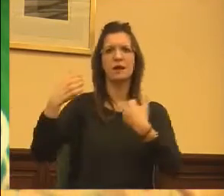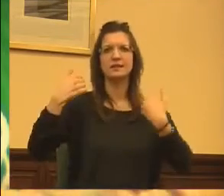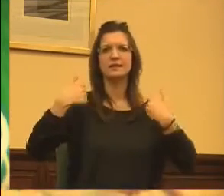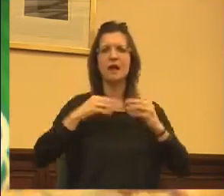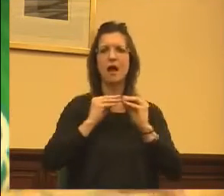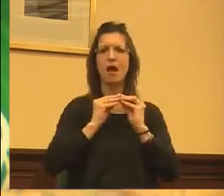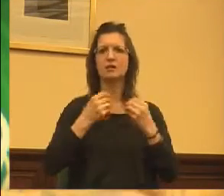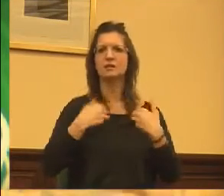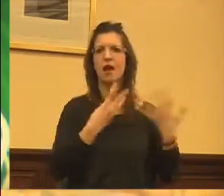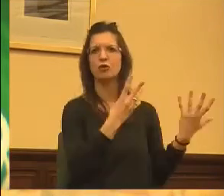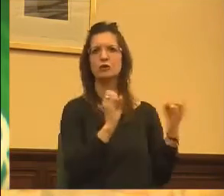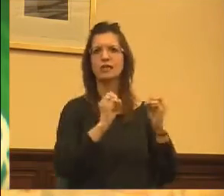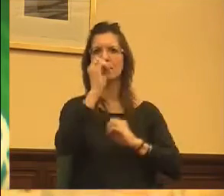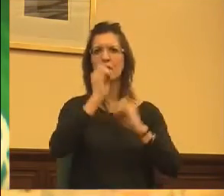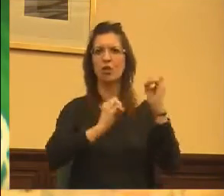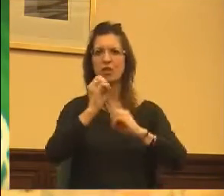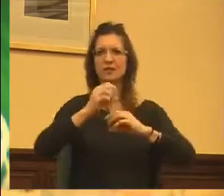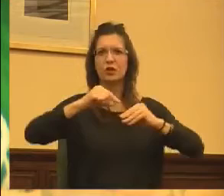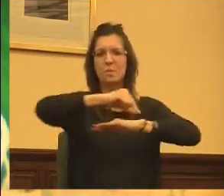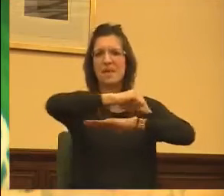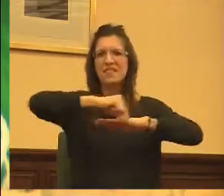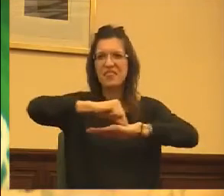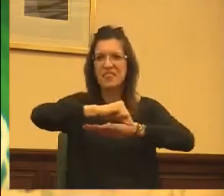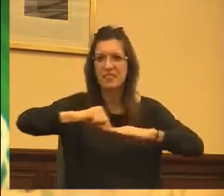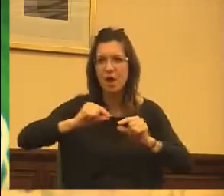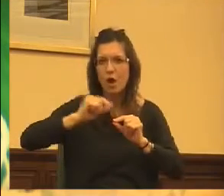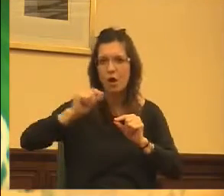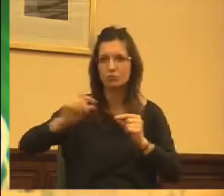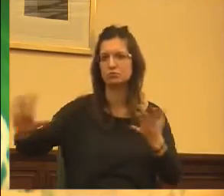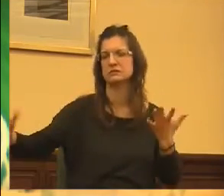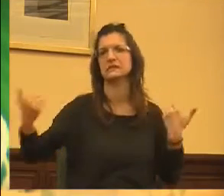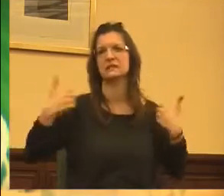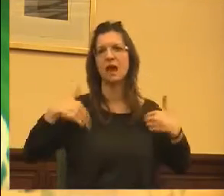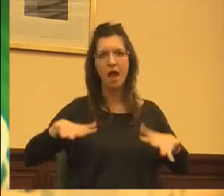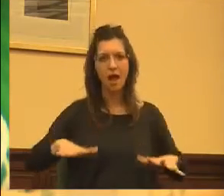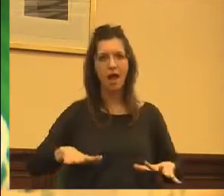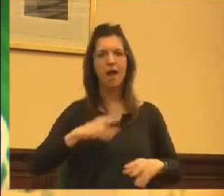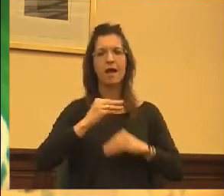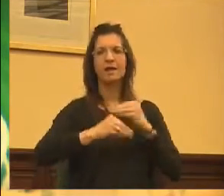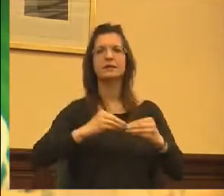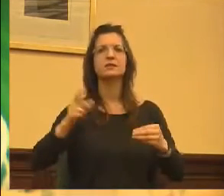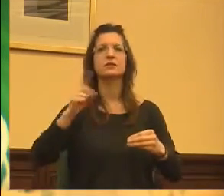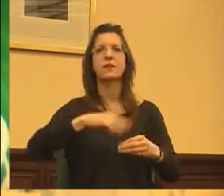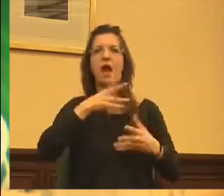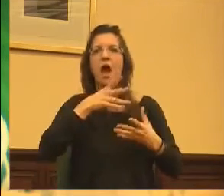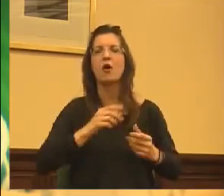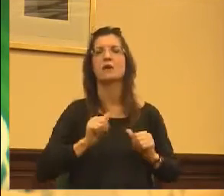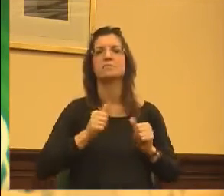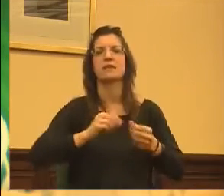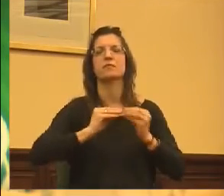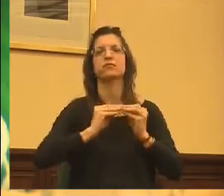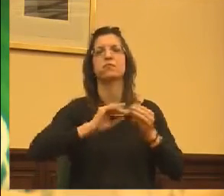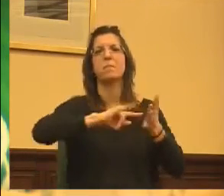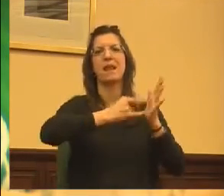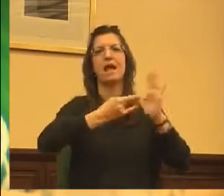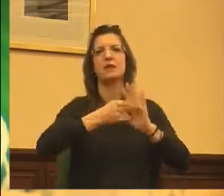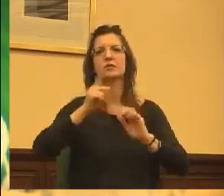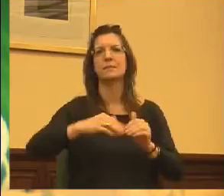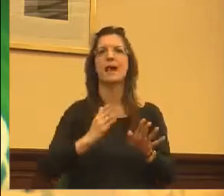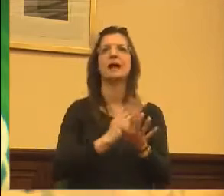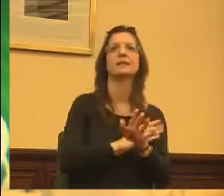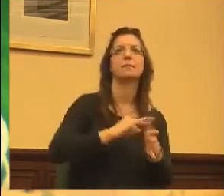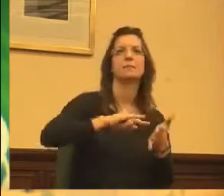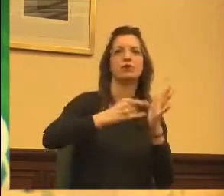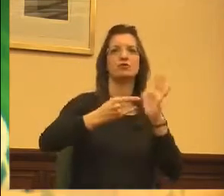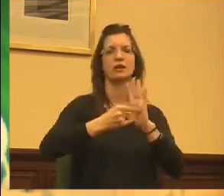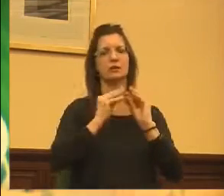prácticamente el 80% de los trabajos de medición y se estaba trabajando en el alzado de planos y elaboración de anteproyectos.